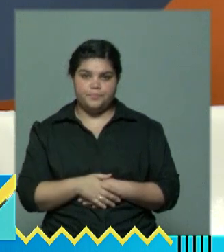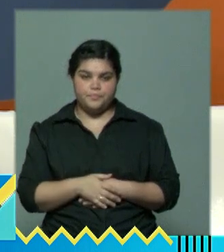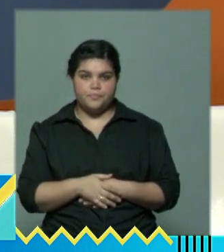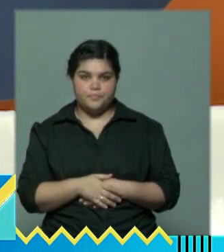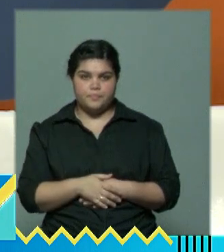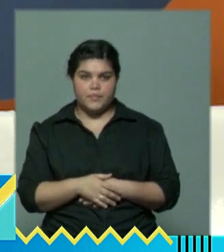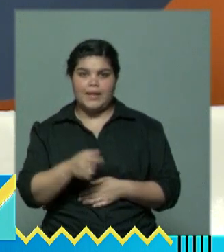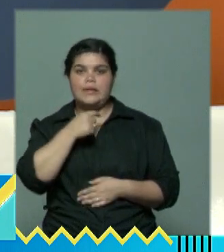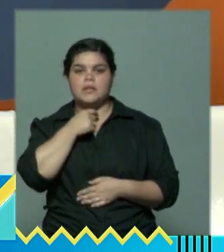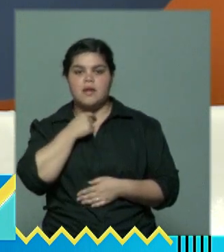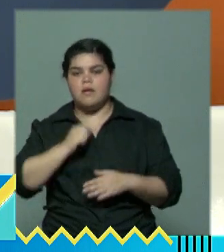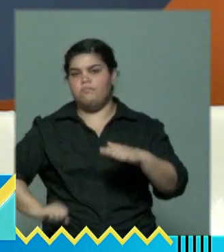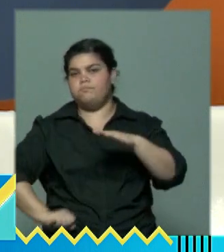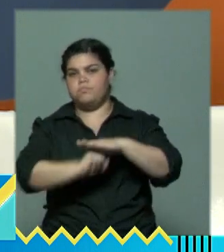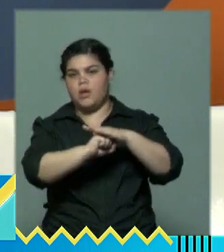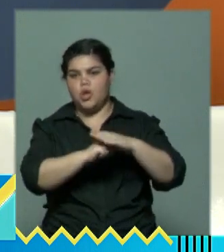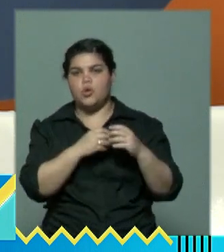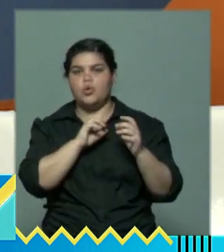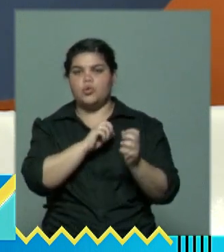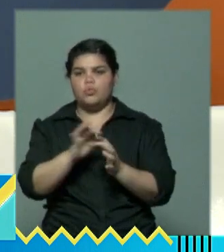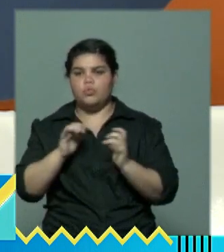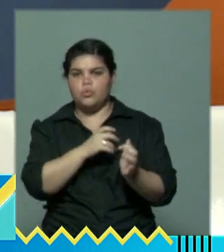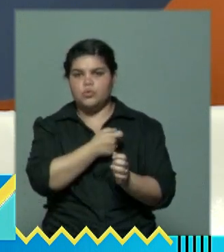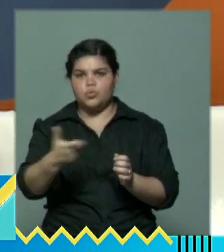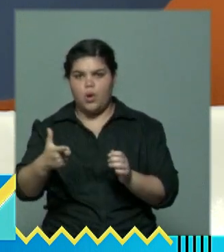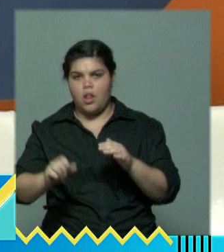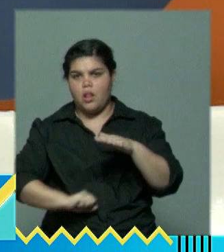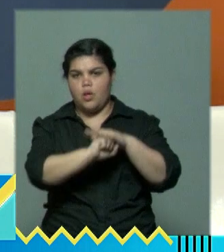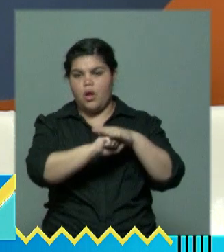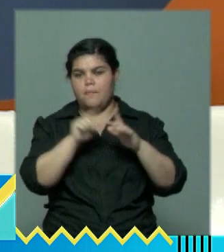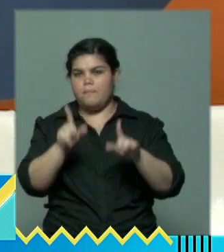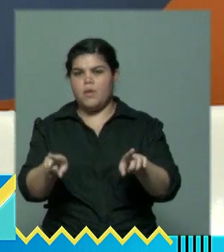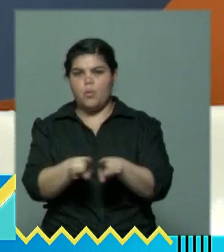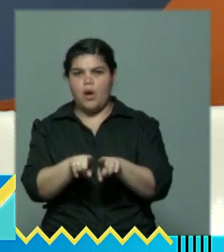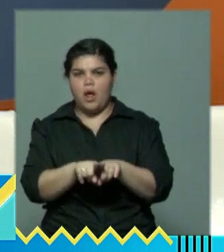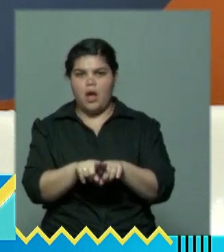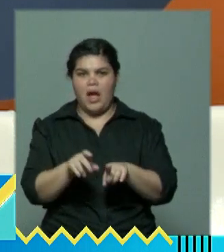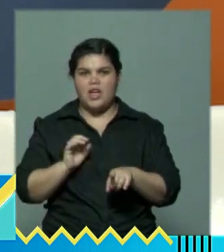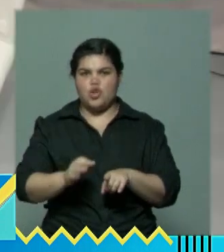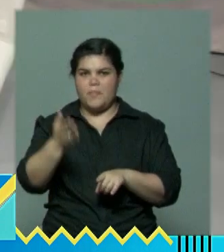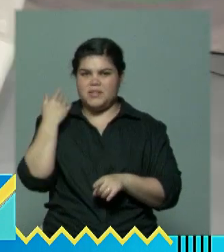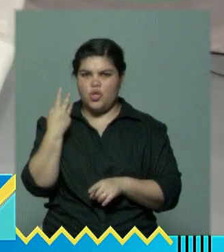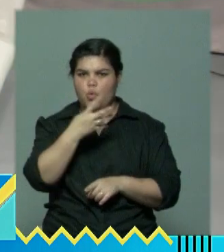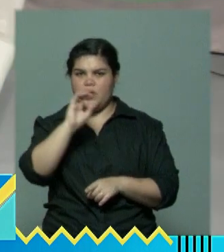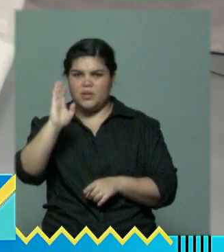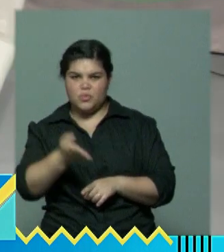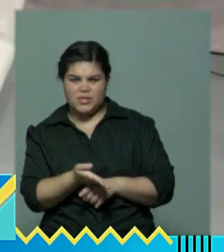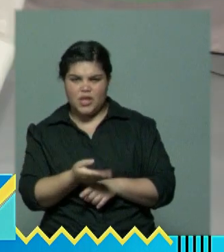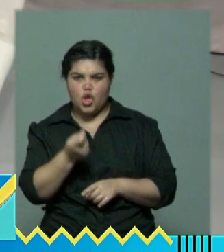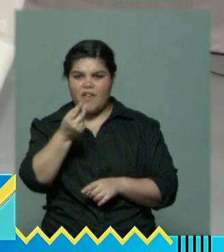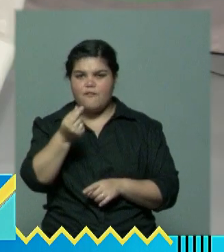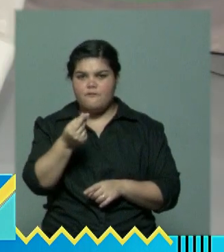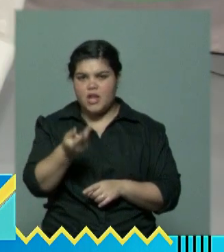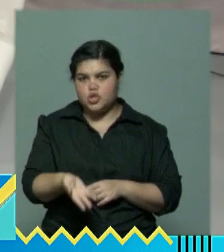pretenden ponernos techo a la paritaria, y que la inflación, el 40% tuvo el mes pasado, el año pasado, y veníamos